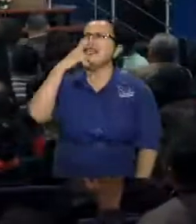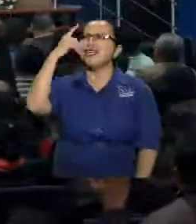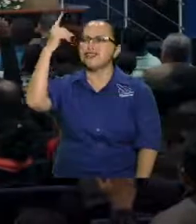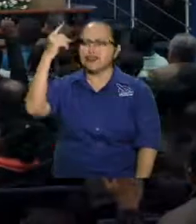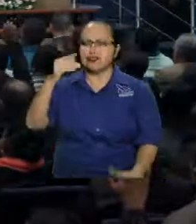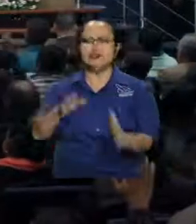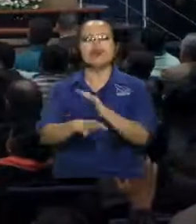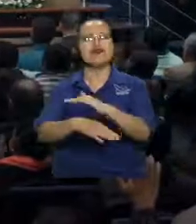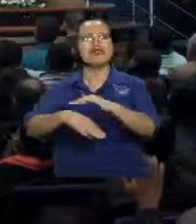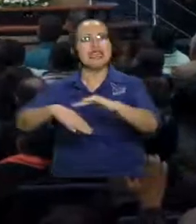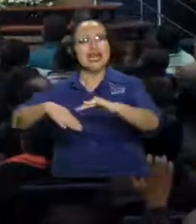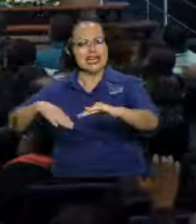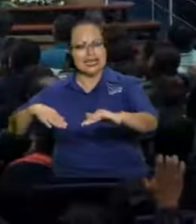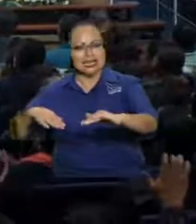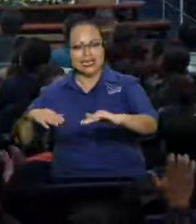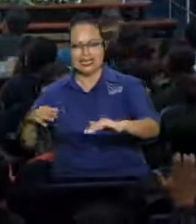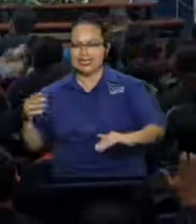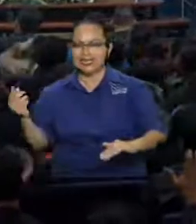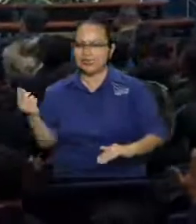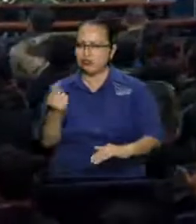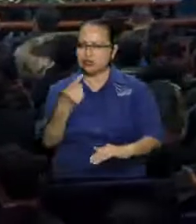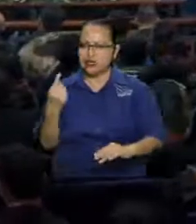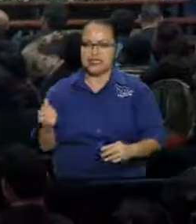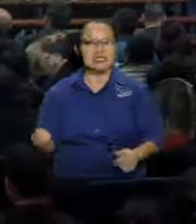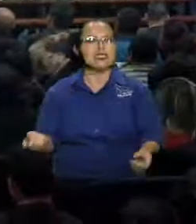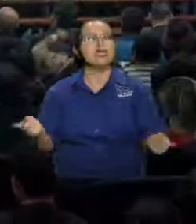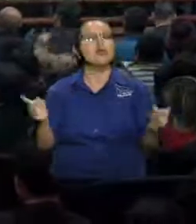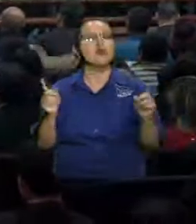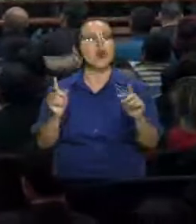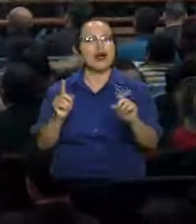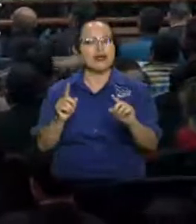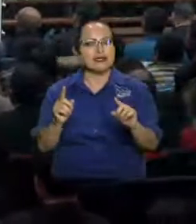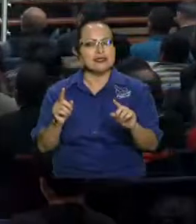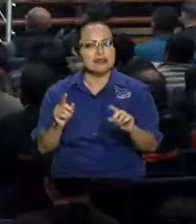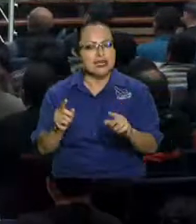también. Y que Dios lo saque de cualquier situación paupérrima.